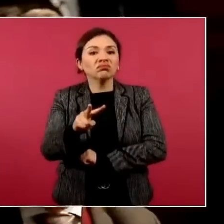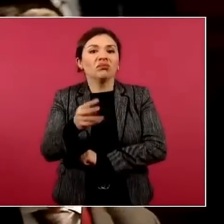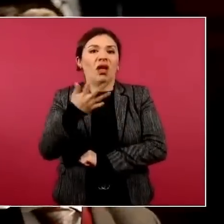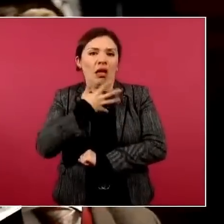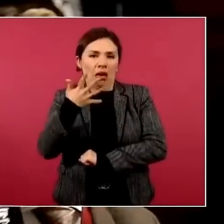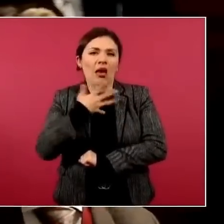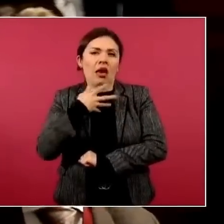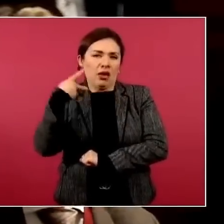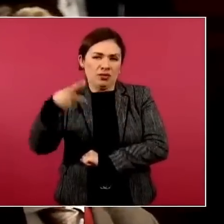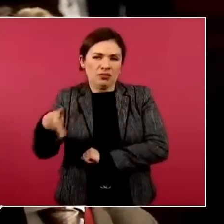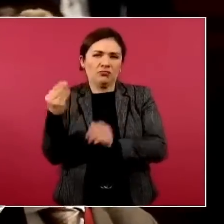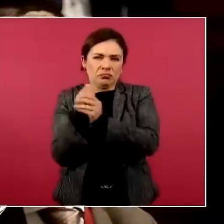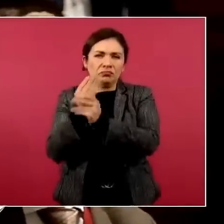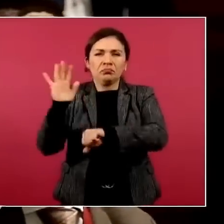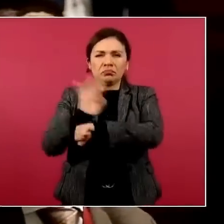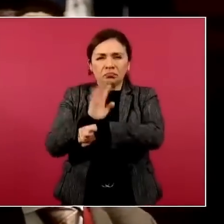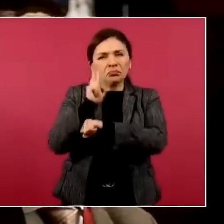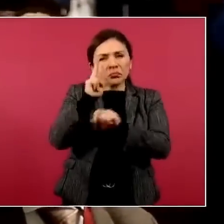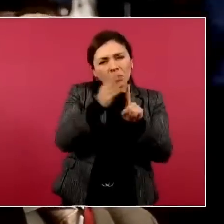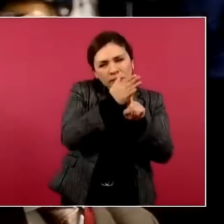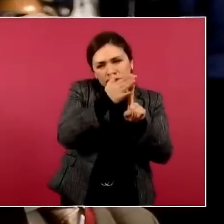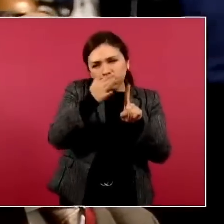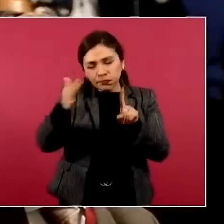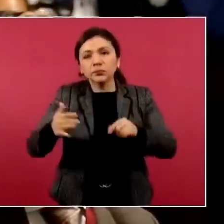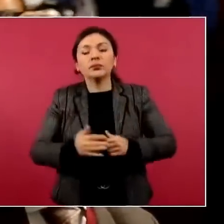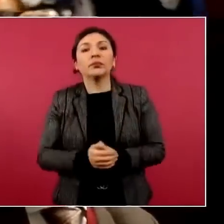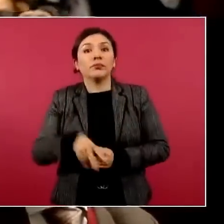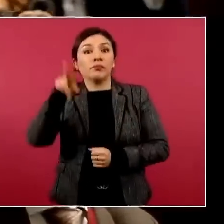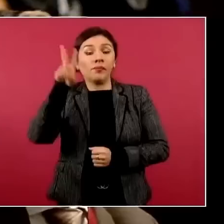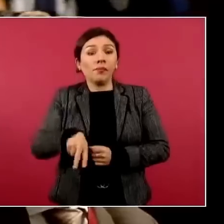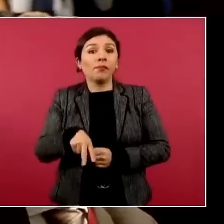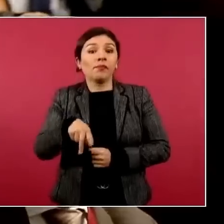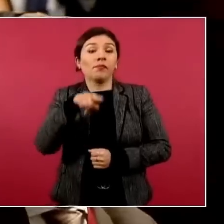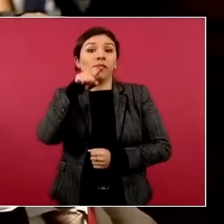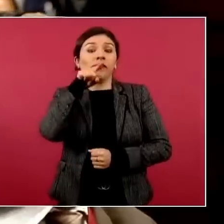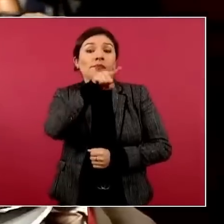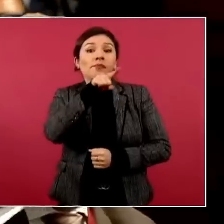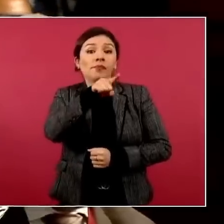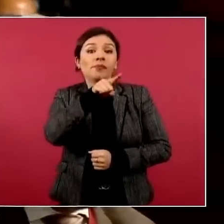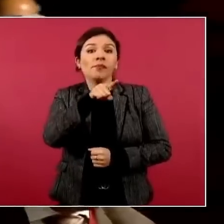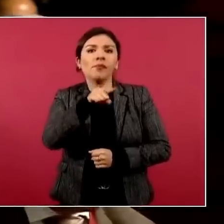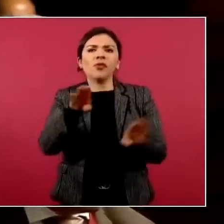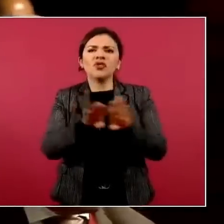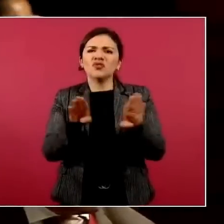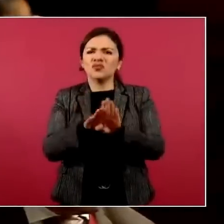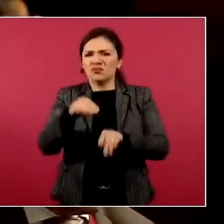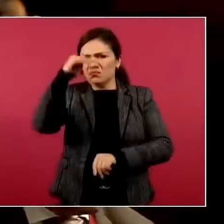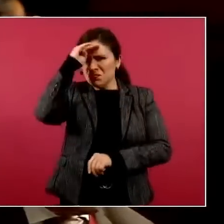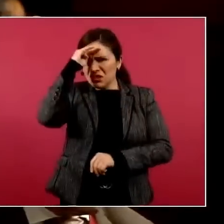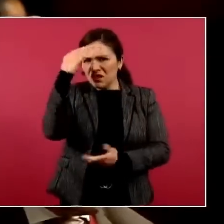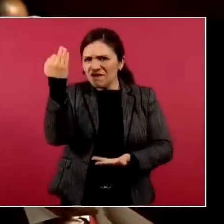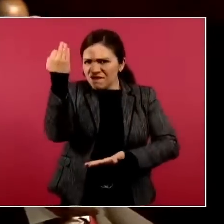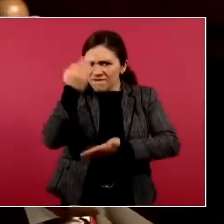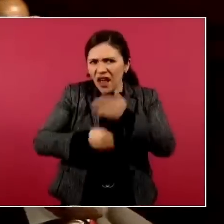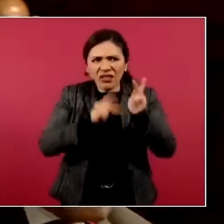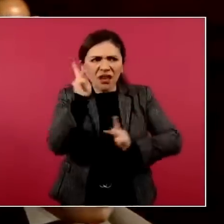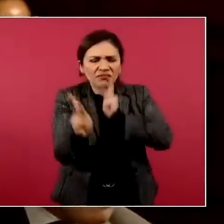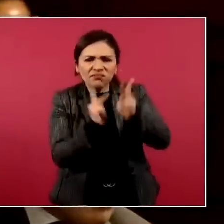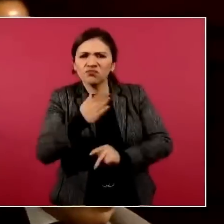el propio documental lo cuenta, obstrucción de la propia o cuestionamiento de que no se hizo justicia.